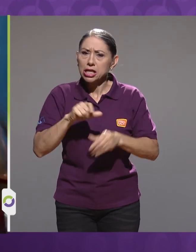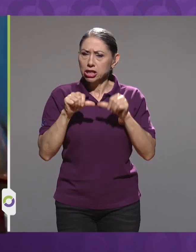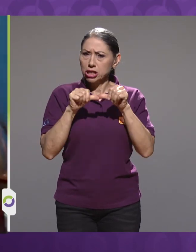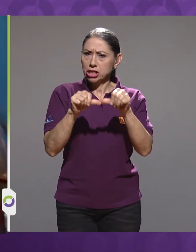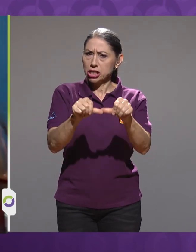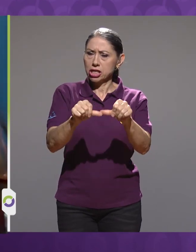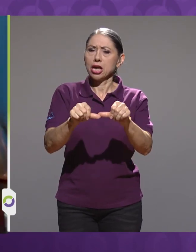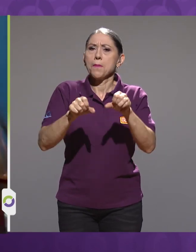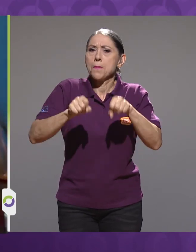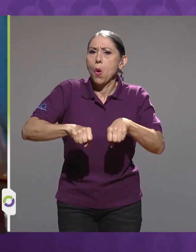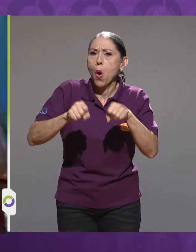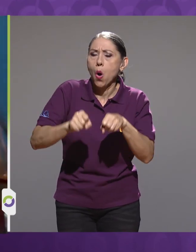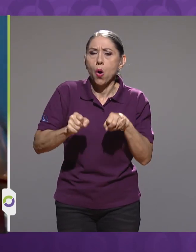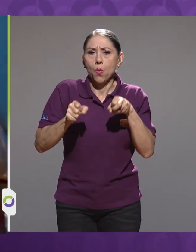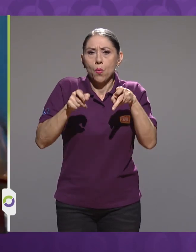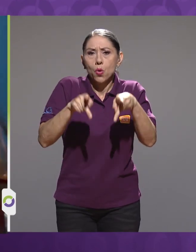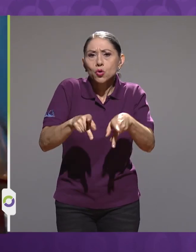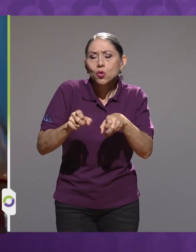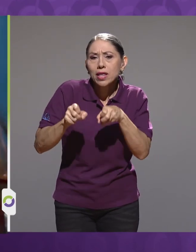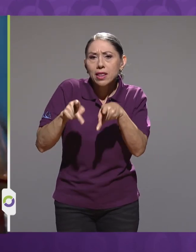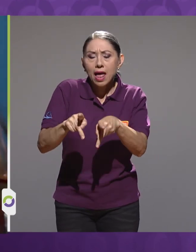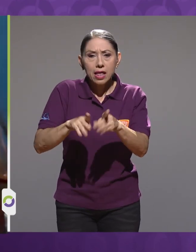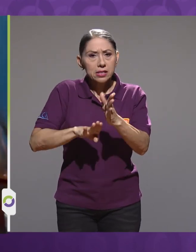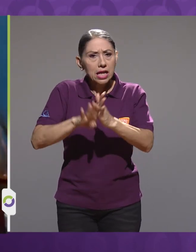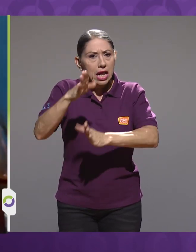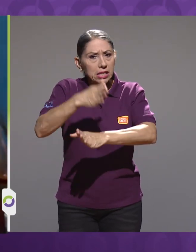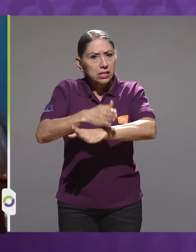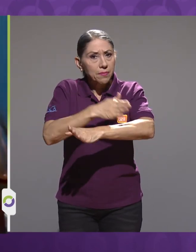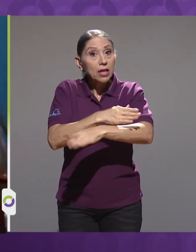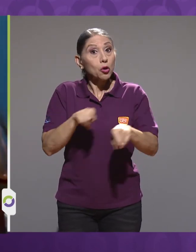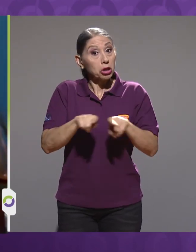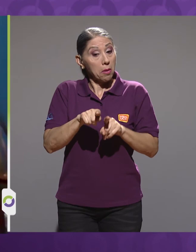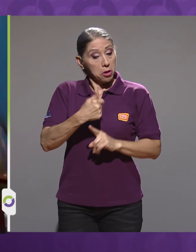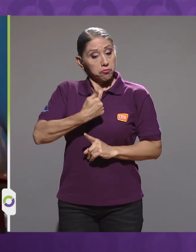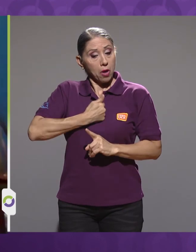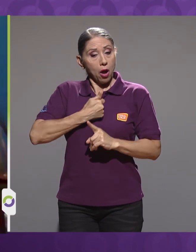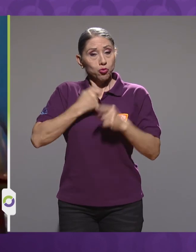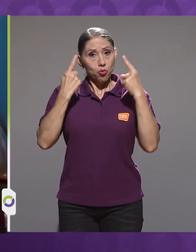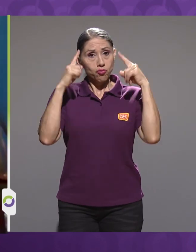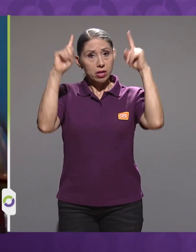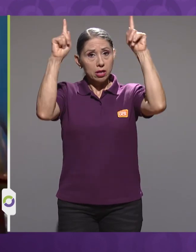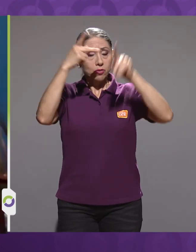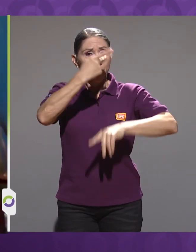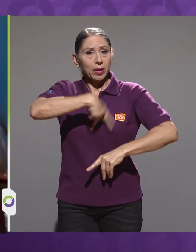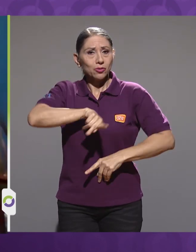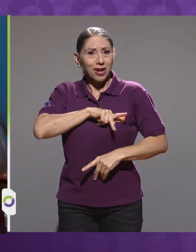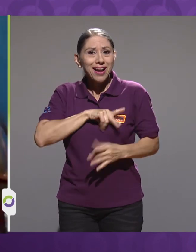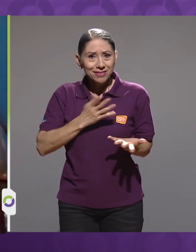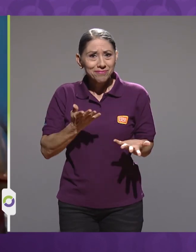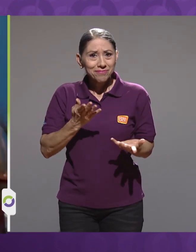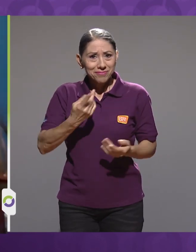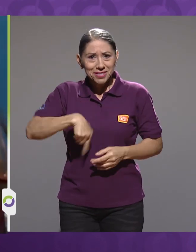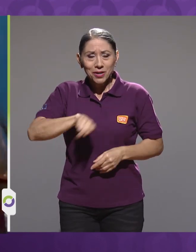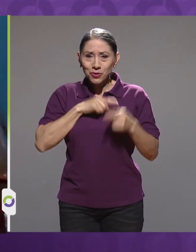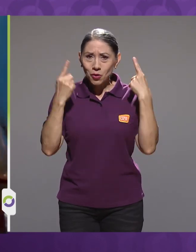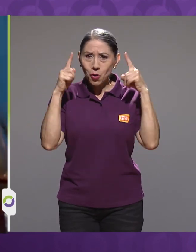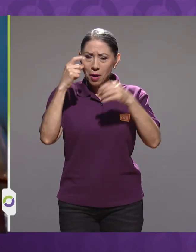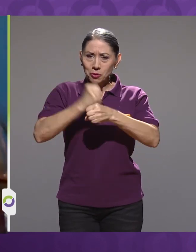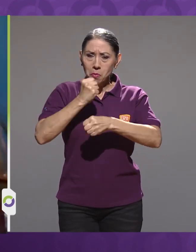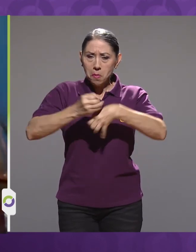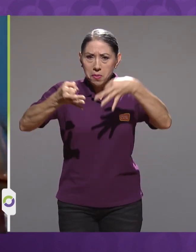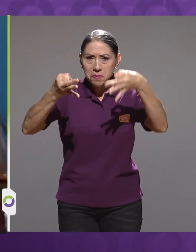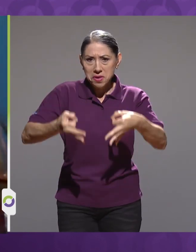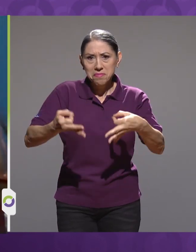de posibilidades, de crecimiento y una etapa incluso de autorrealización personal si lo logramos canalizar